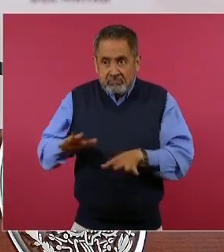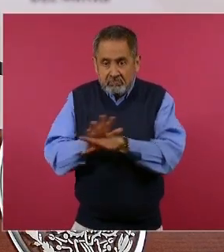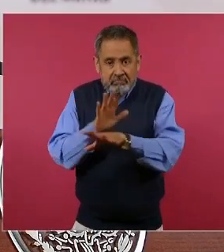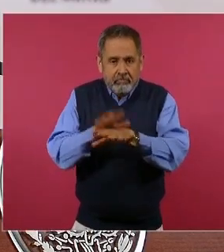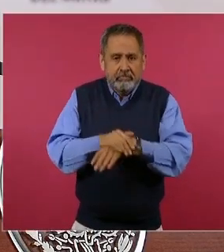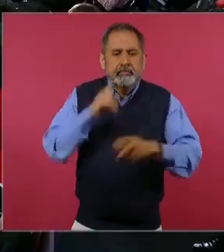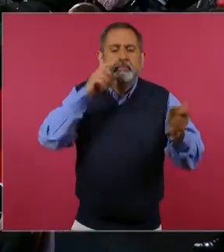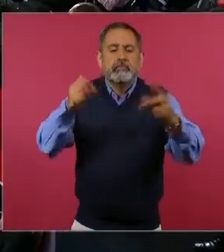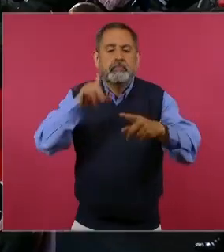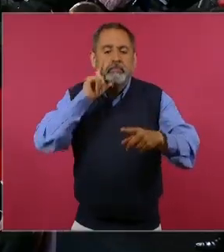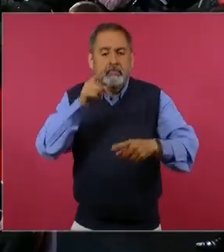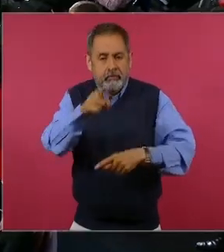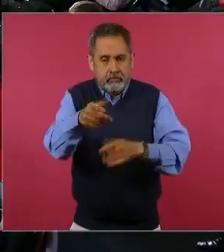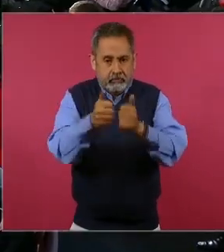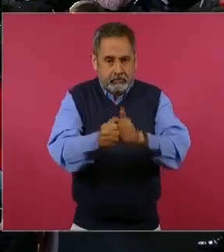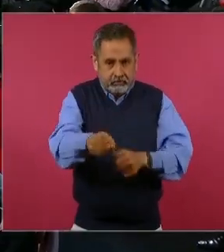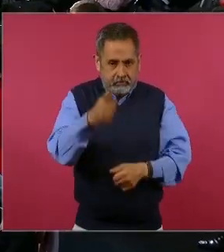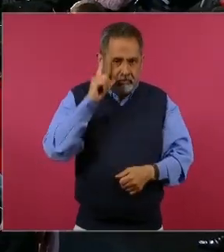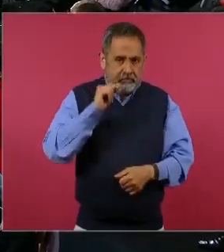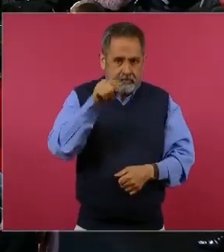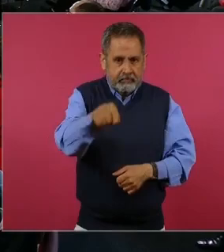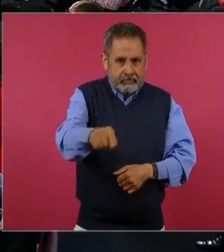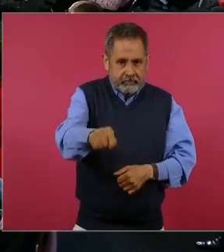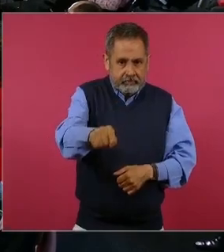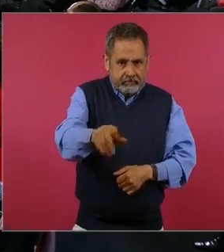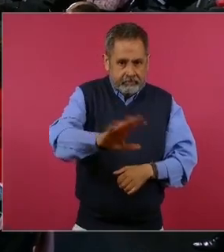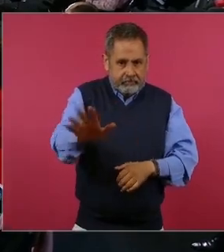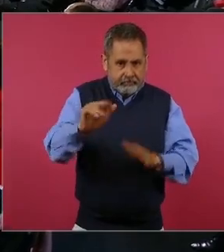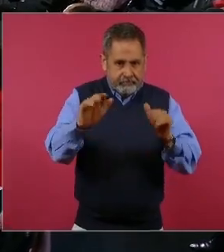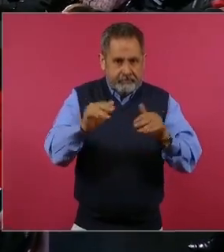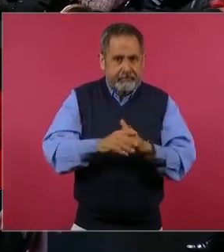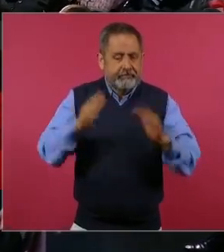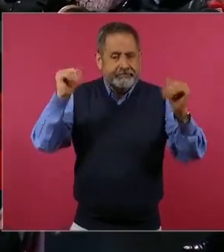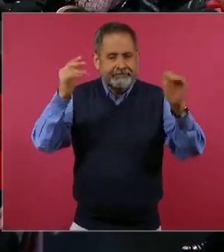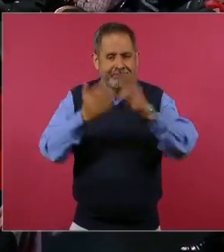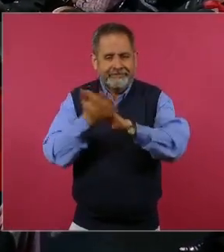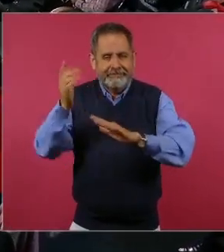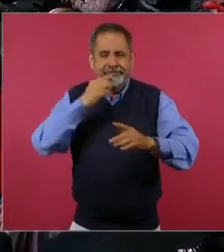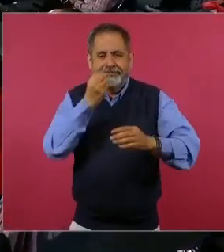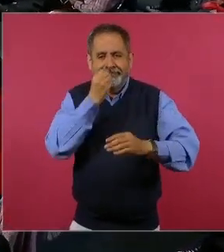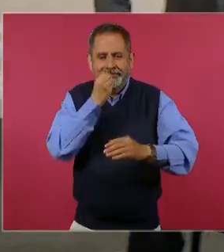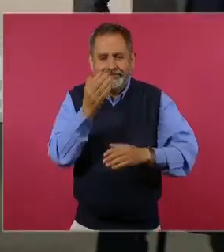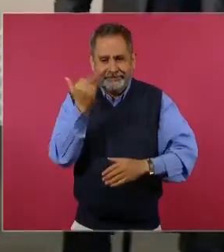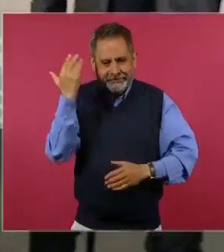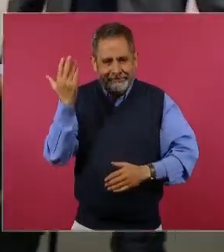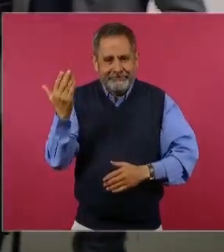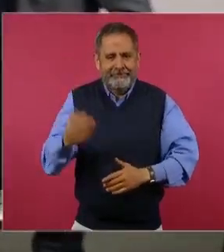Nos vemos mañana. Tú quedas pendiente. Ya. Dios, vas a ayudar.